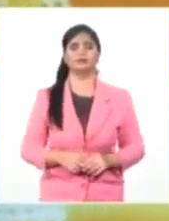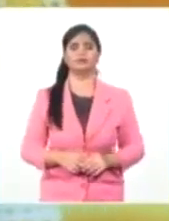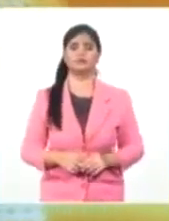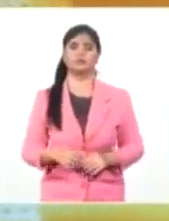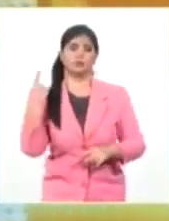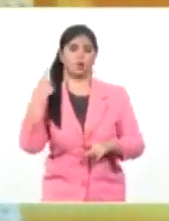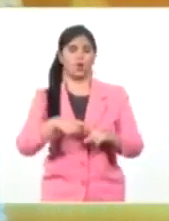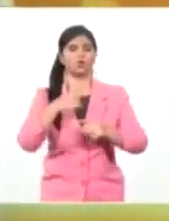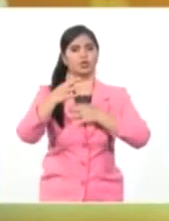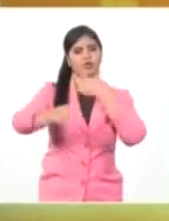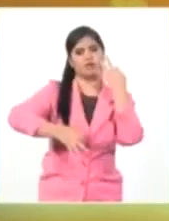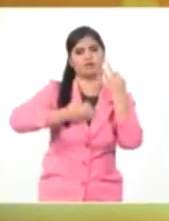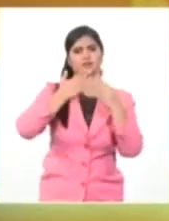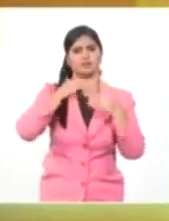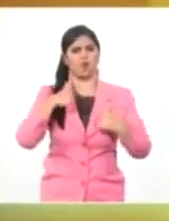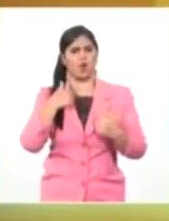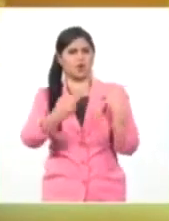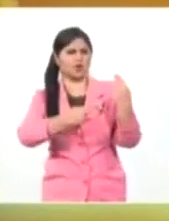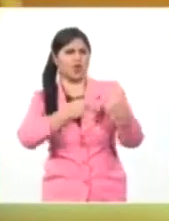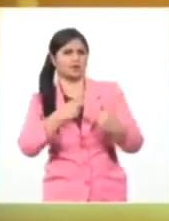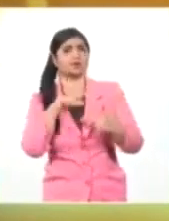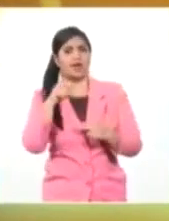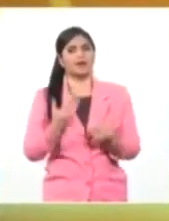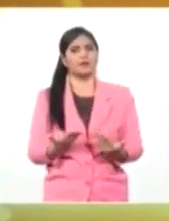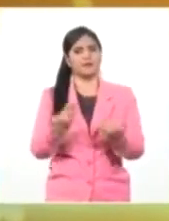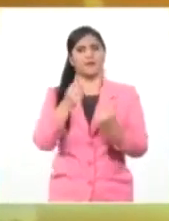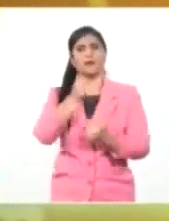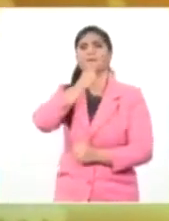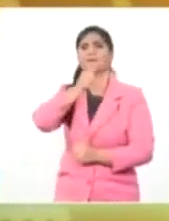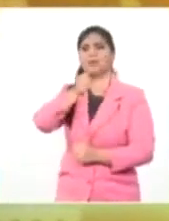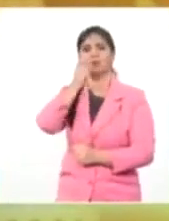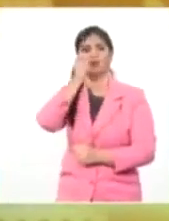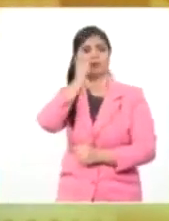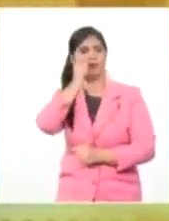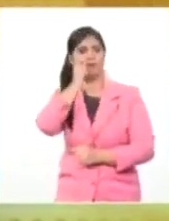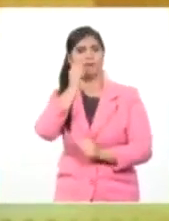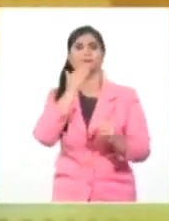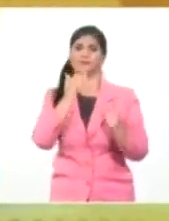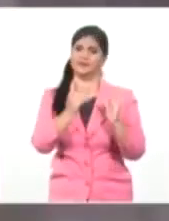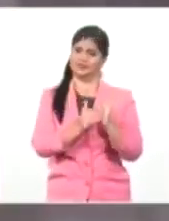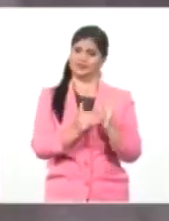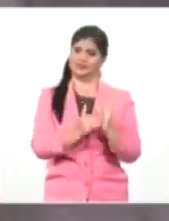cómo ha sido la reacción de Damasco, nos cuenta en el siguiente reporte el colaborador